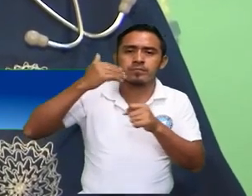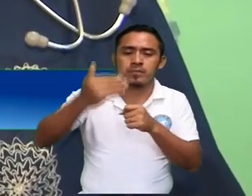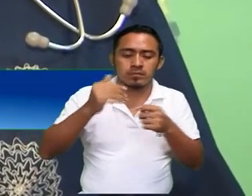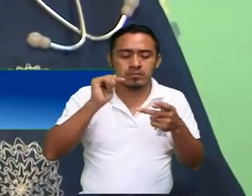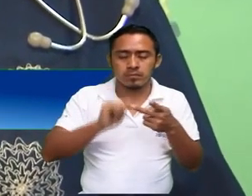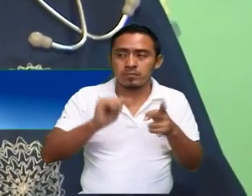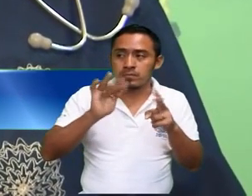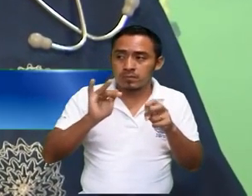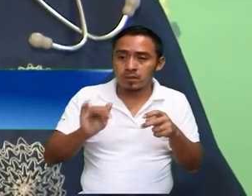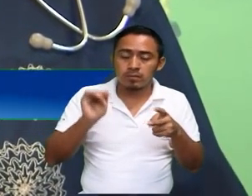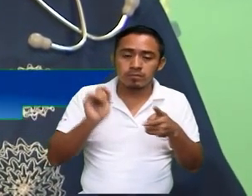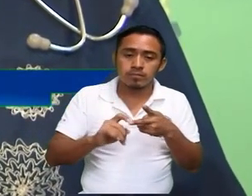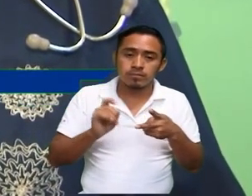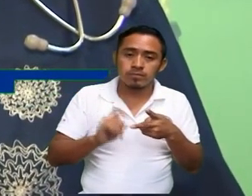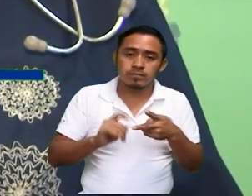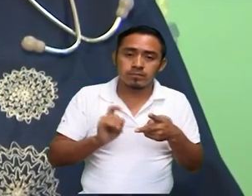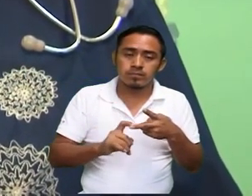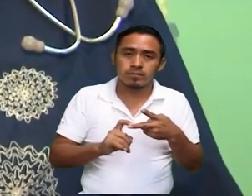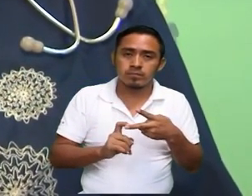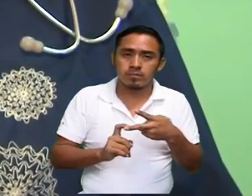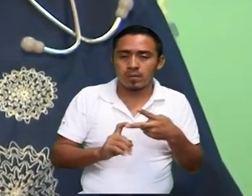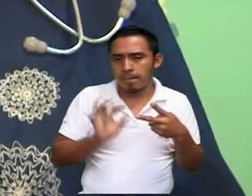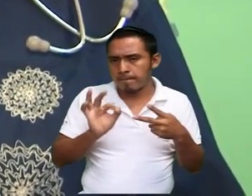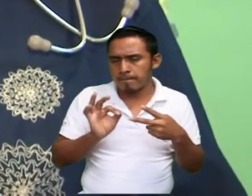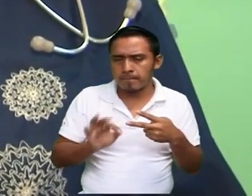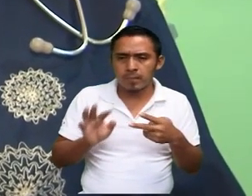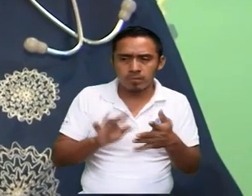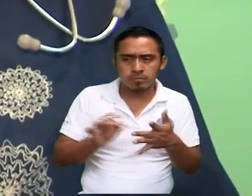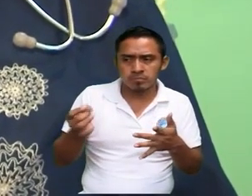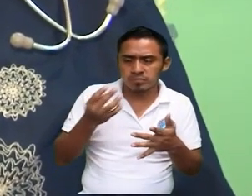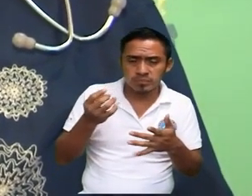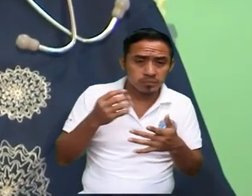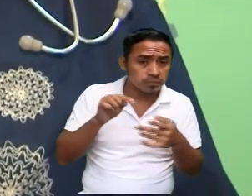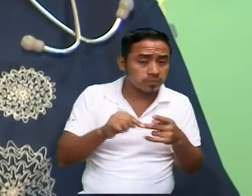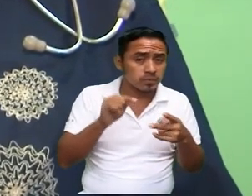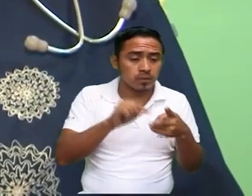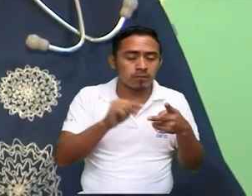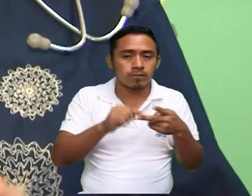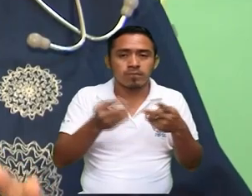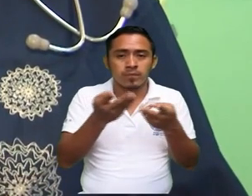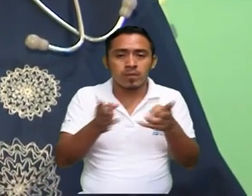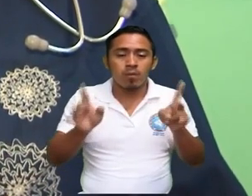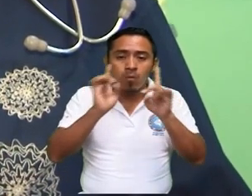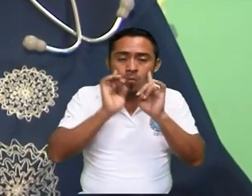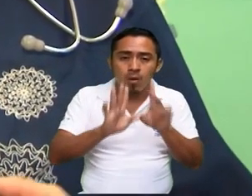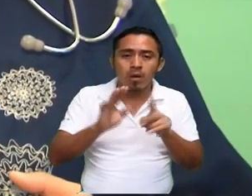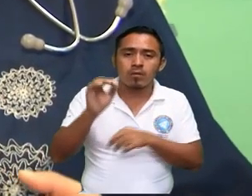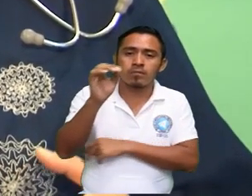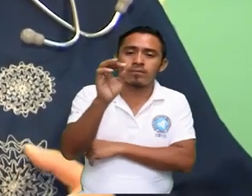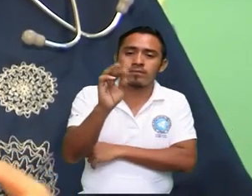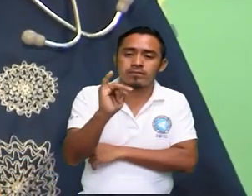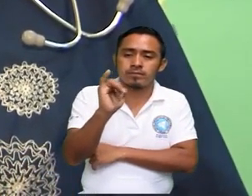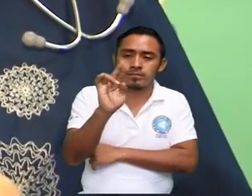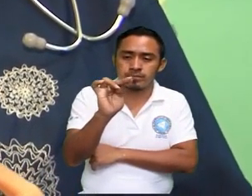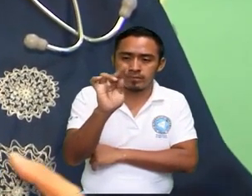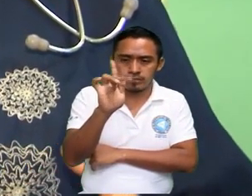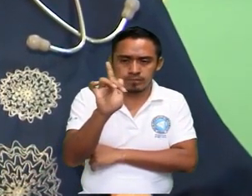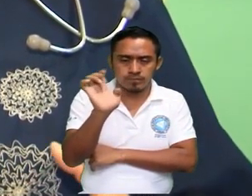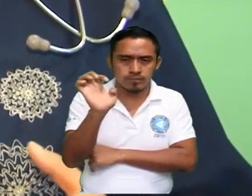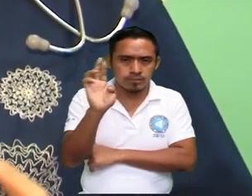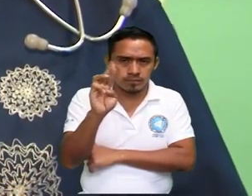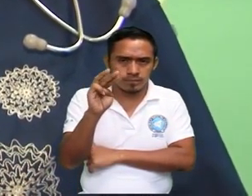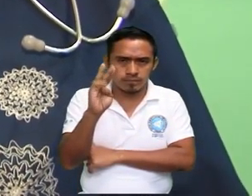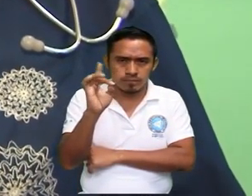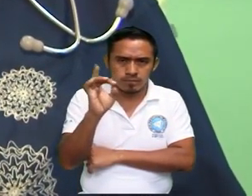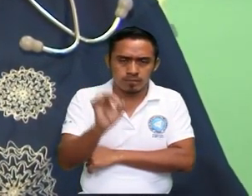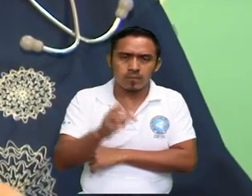está establecido su patología de base y ya está dando su medicación correspondiente, pasan a esta sala a completar tratamiento